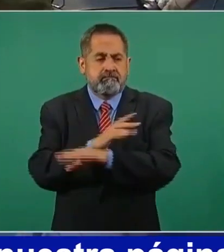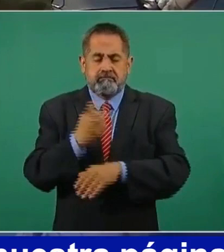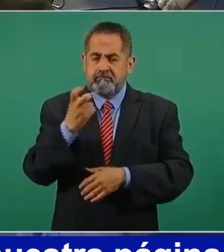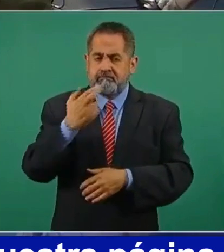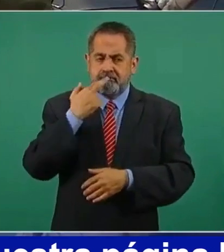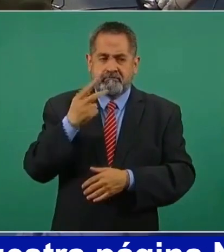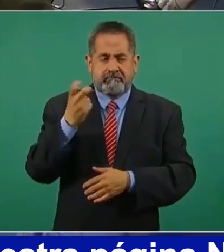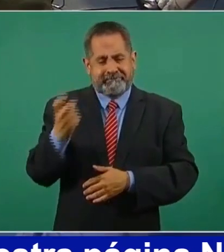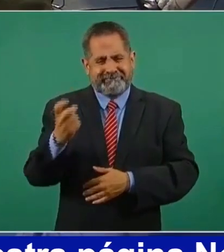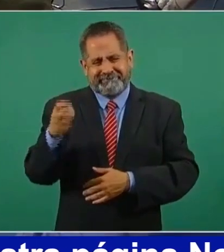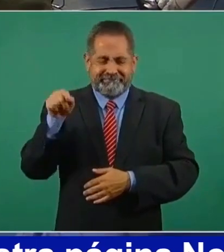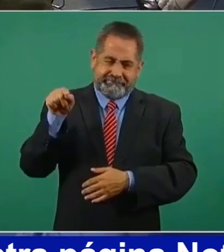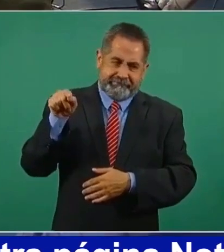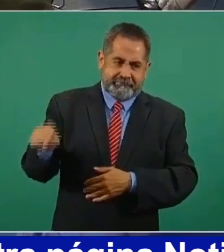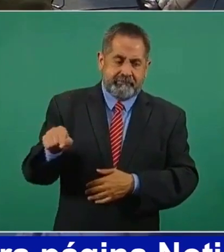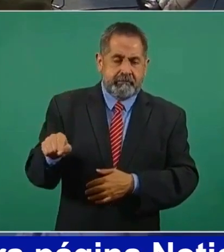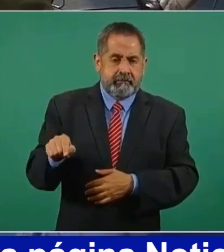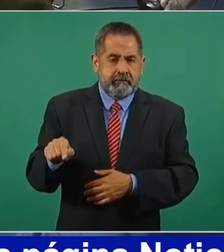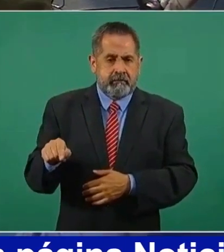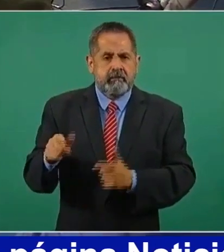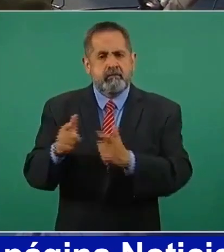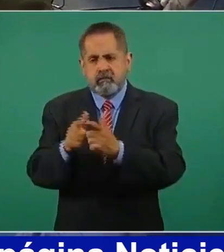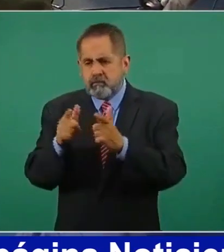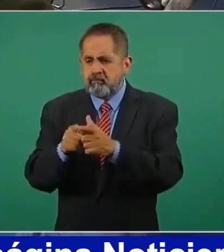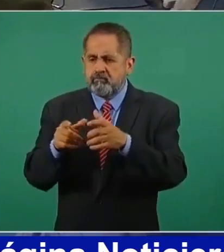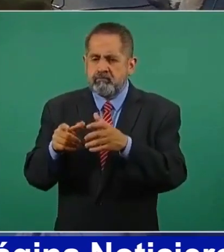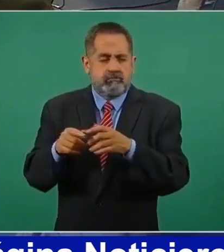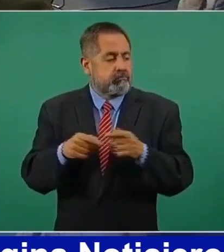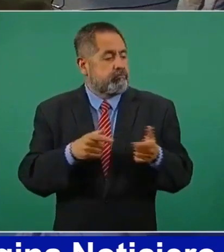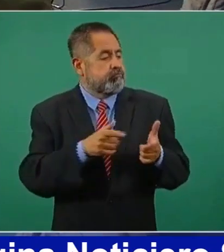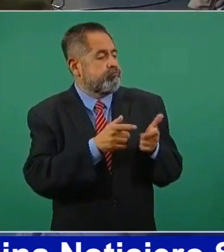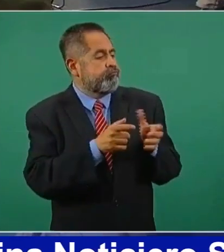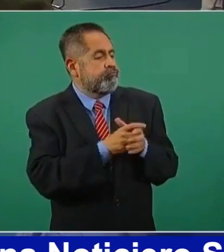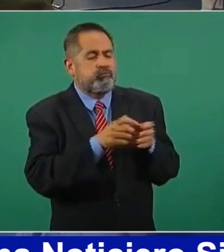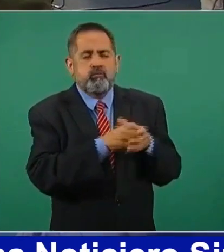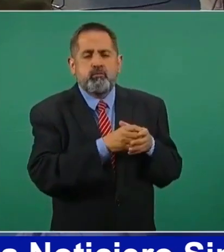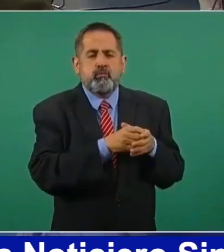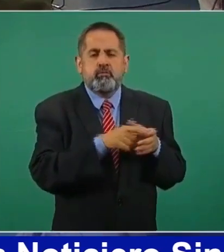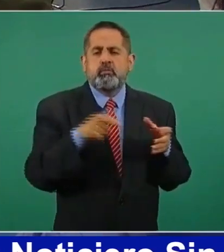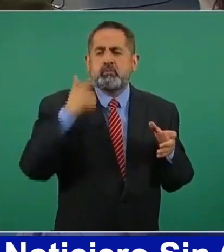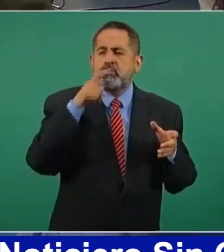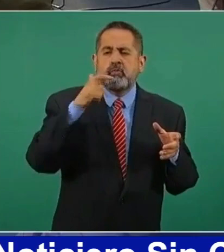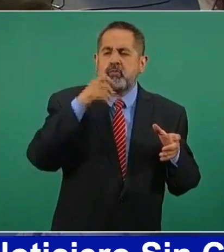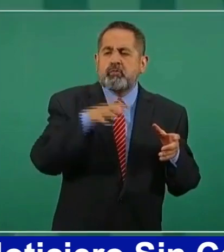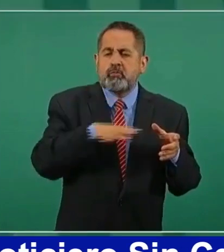es un grupo minoritario conservador el que no quiere, porque